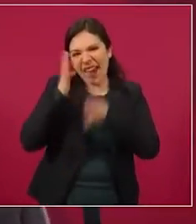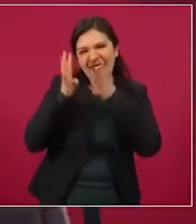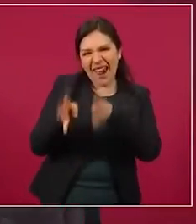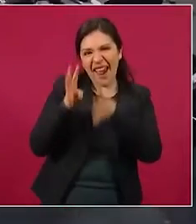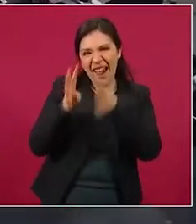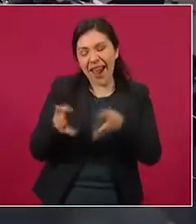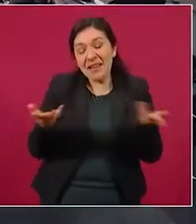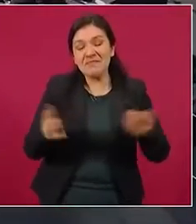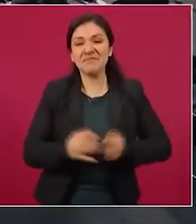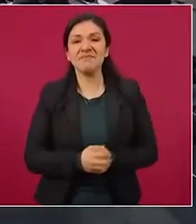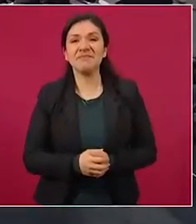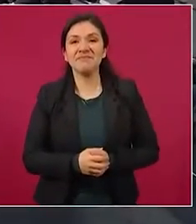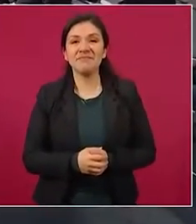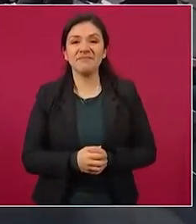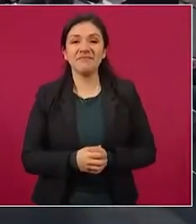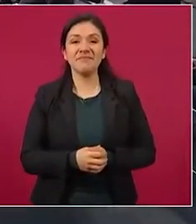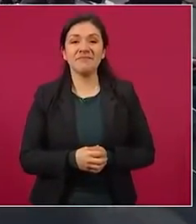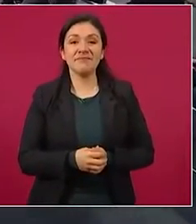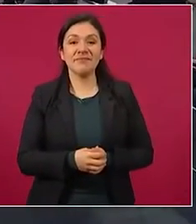Pero